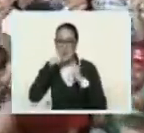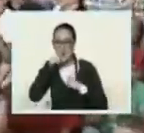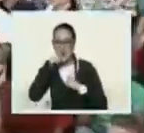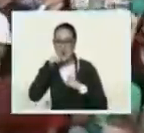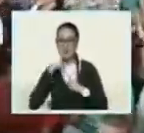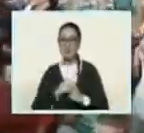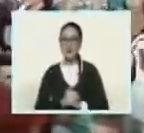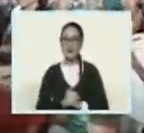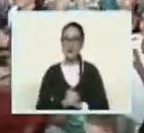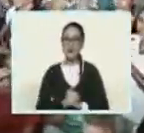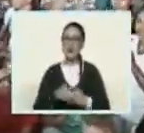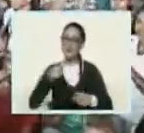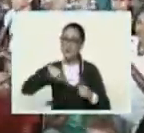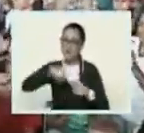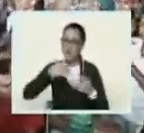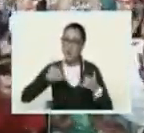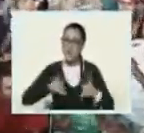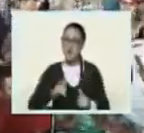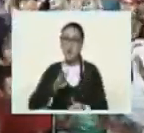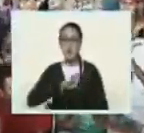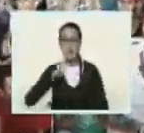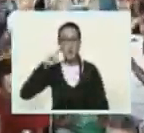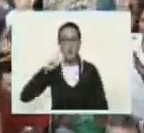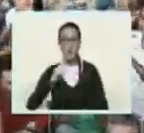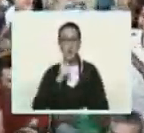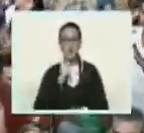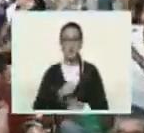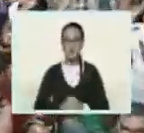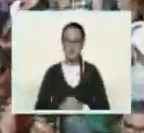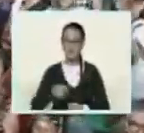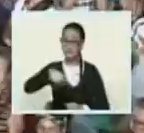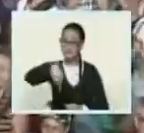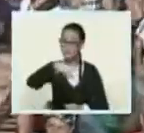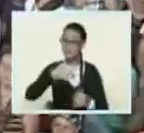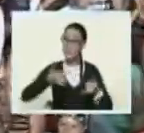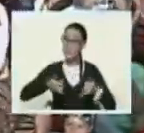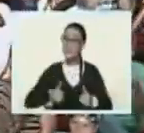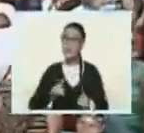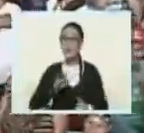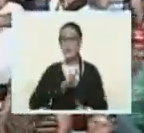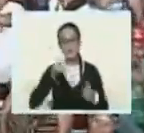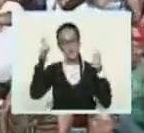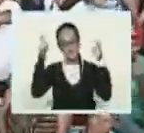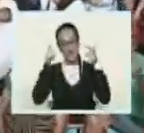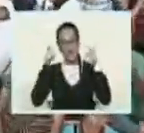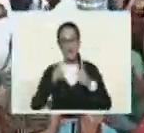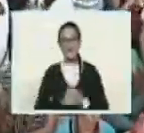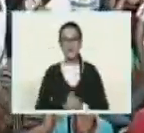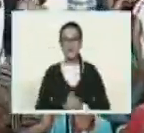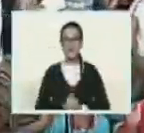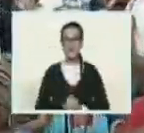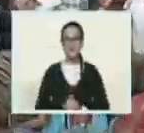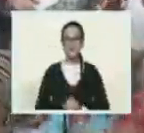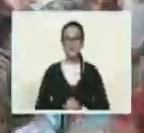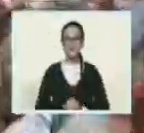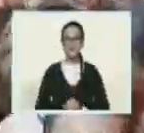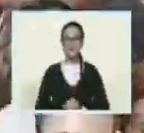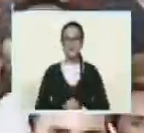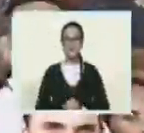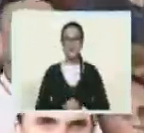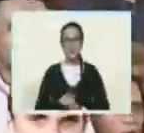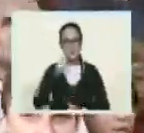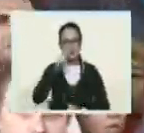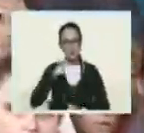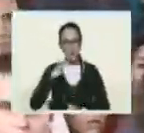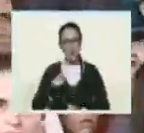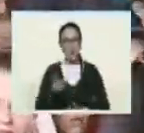Miranda, aquí están los hijos de Simón Bolívar, aquí están los hijos de Hugo Chávez. Gente